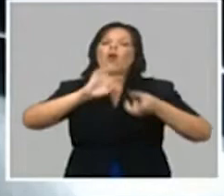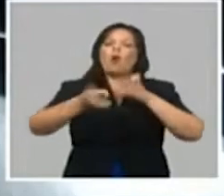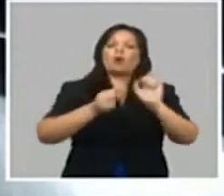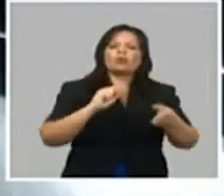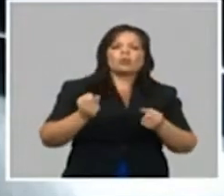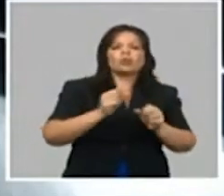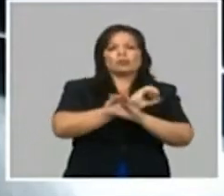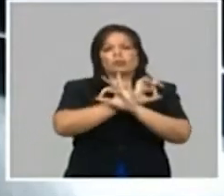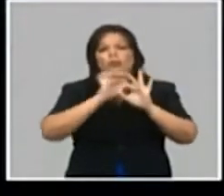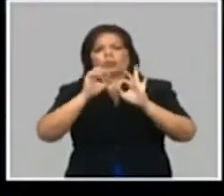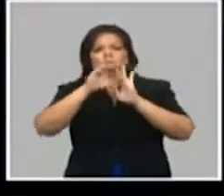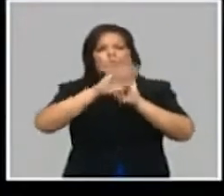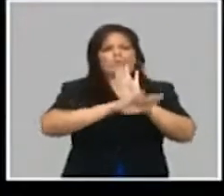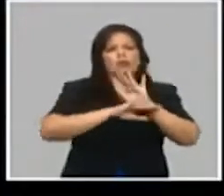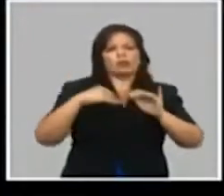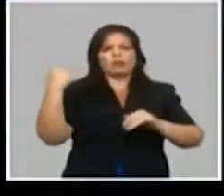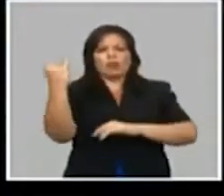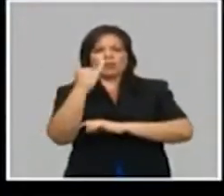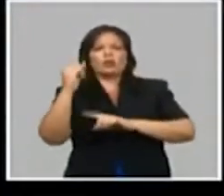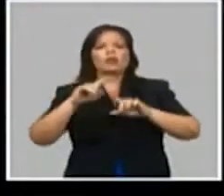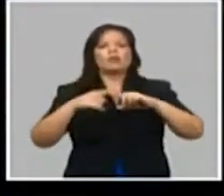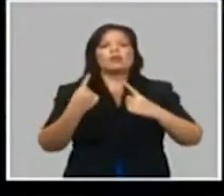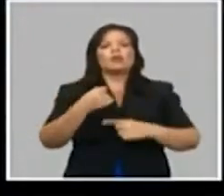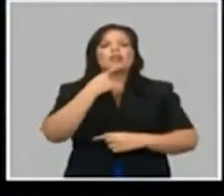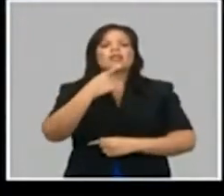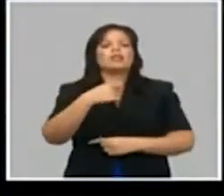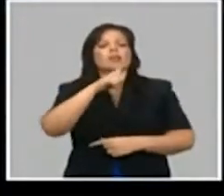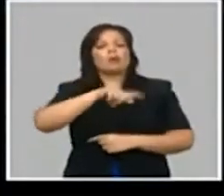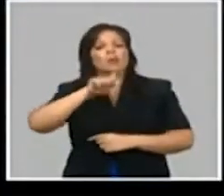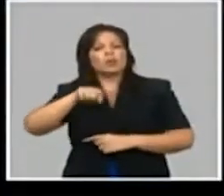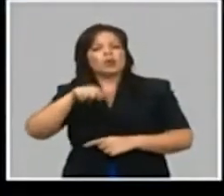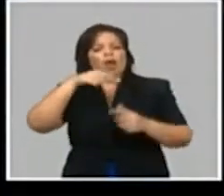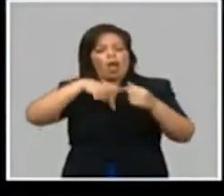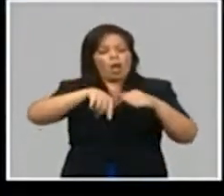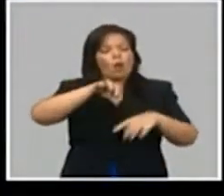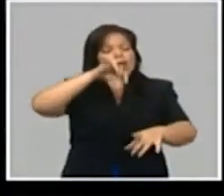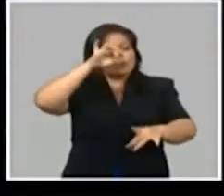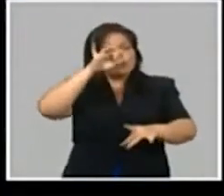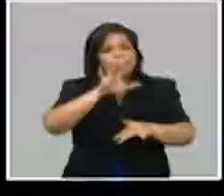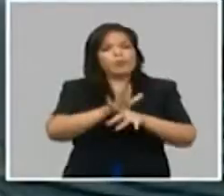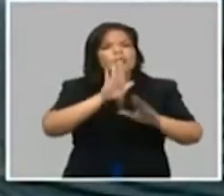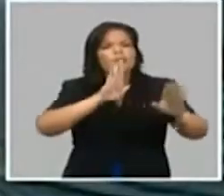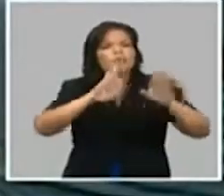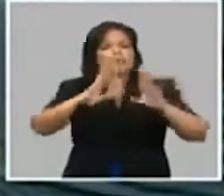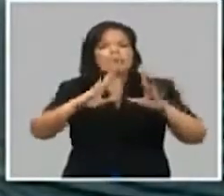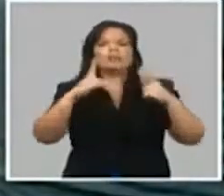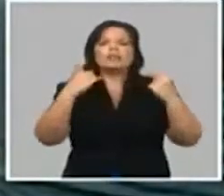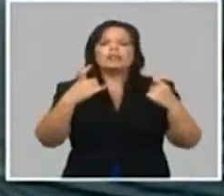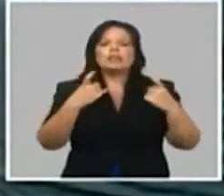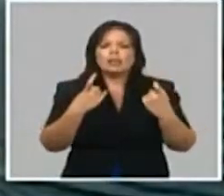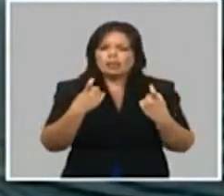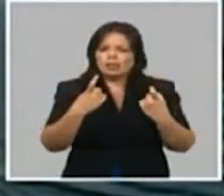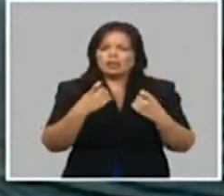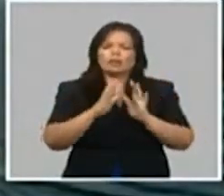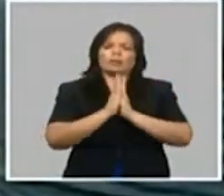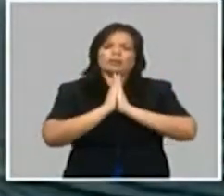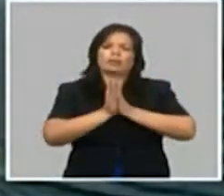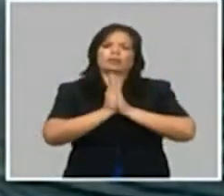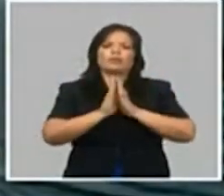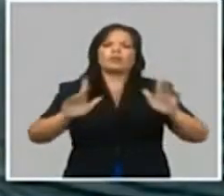Internacional, por lo que exhortamos a las personas también, cuando inicien la fase, a ajustarse al